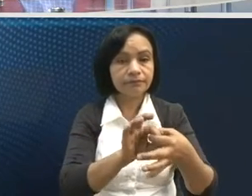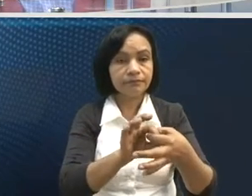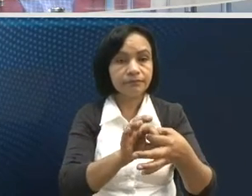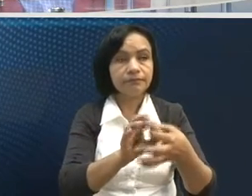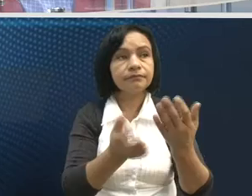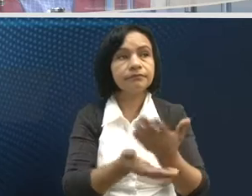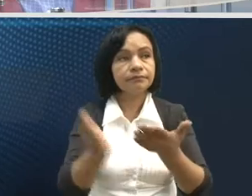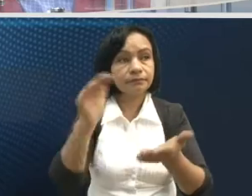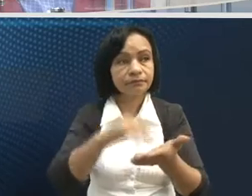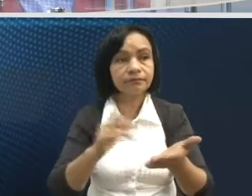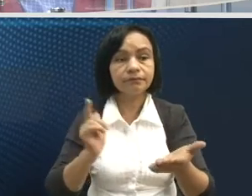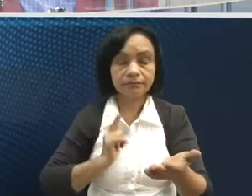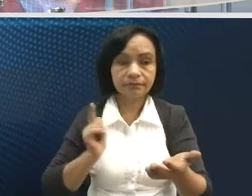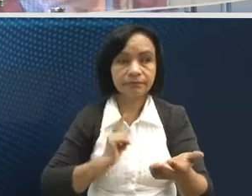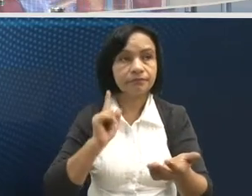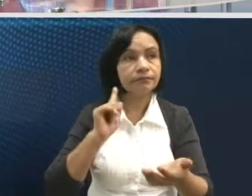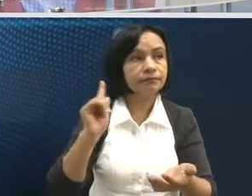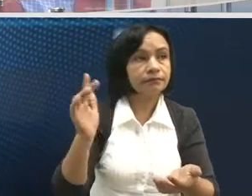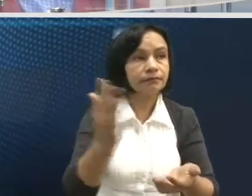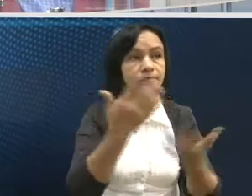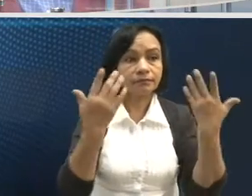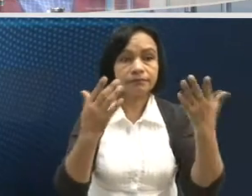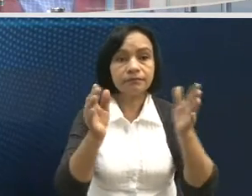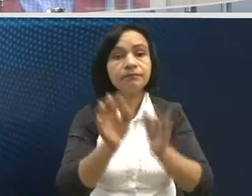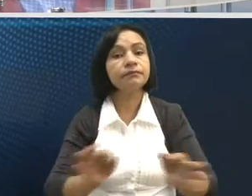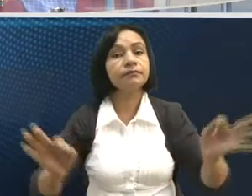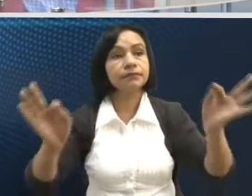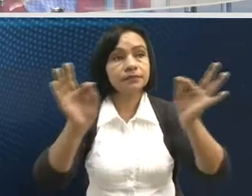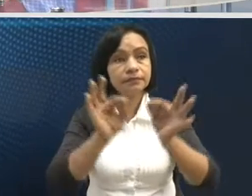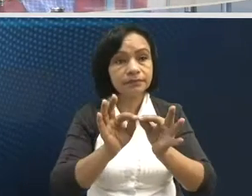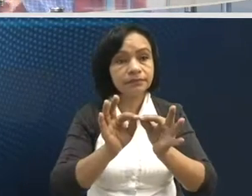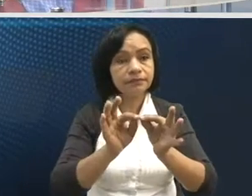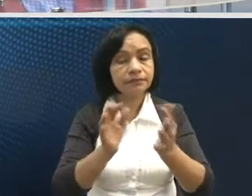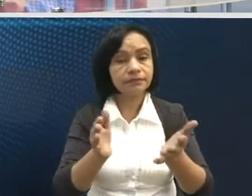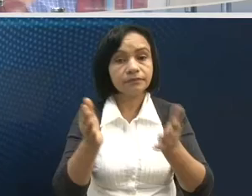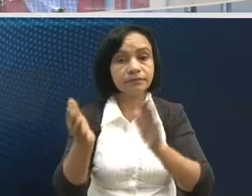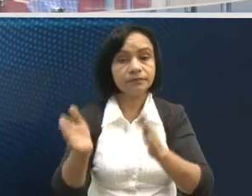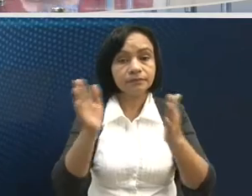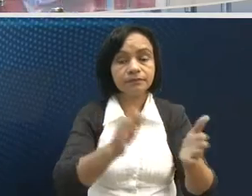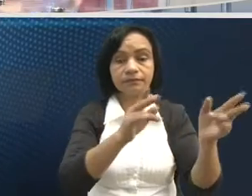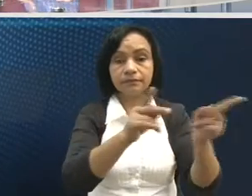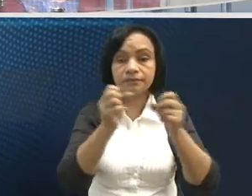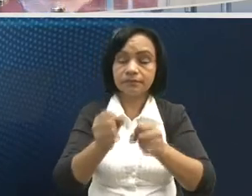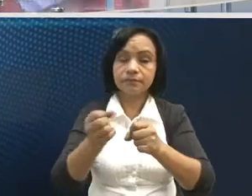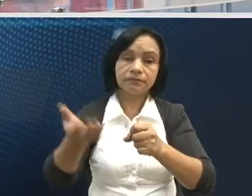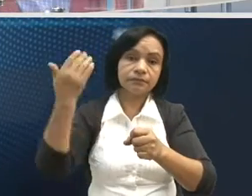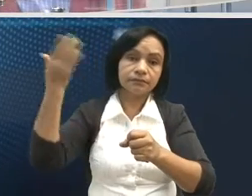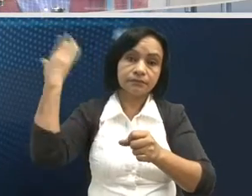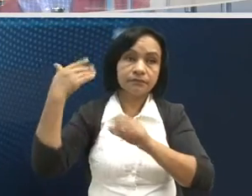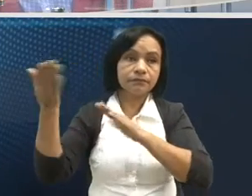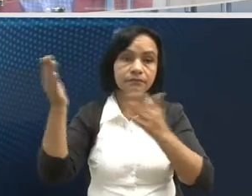encontrándonos realmente con toda esa riqueza que nuestros héroes, nuestros mártires, nuestros